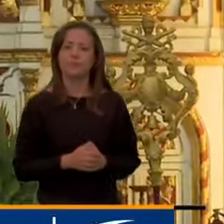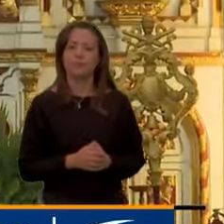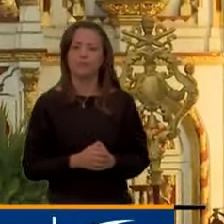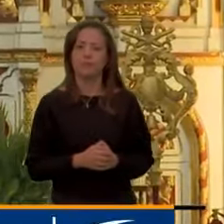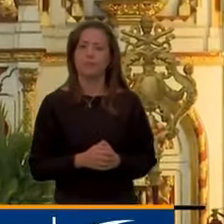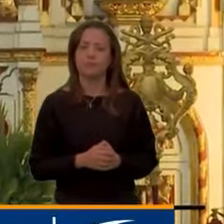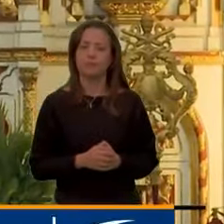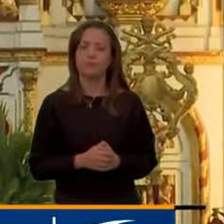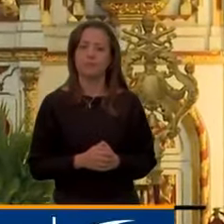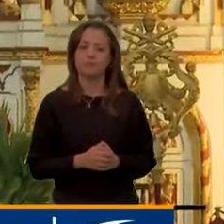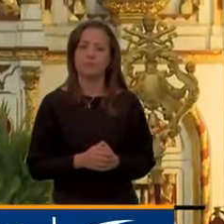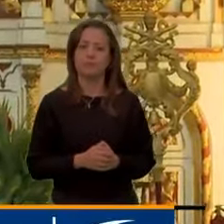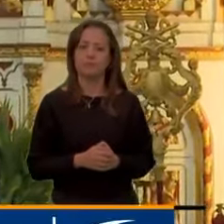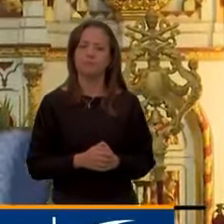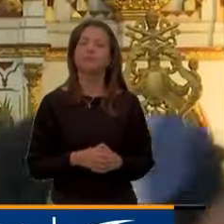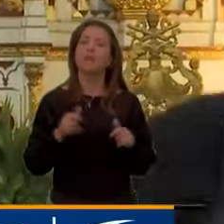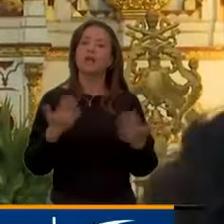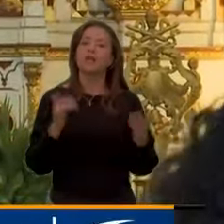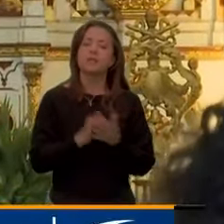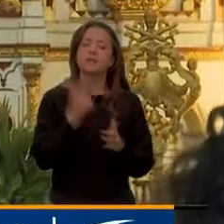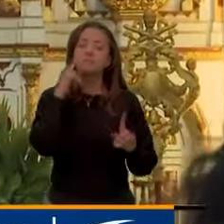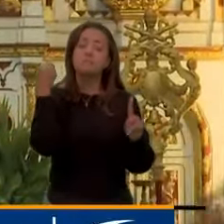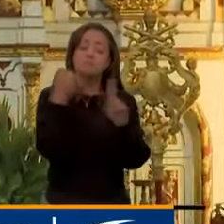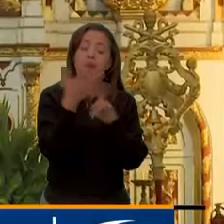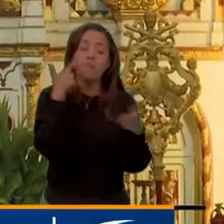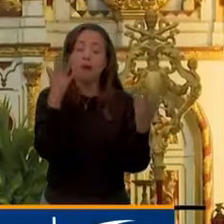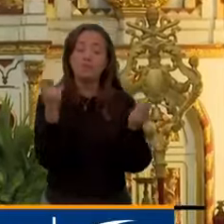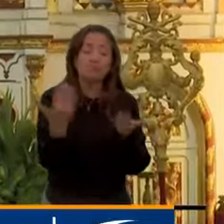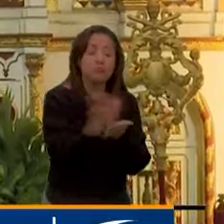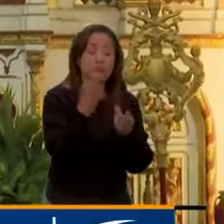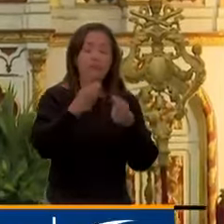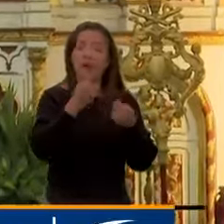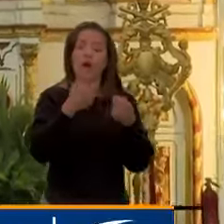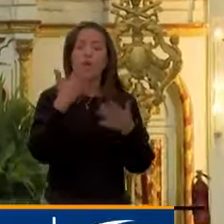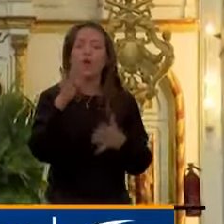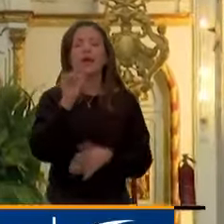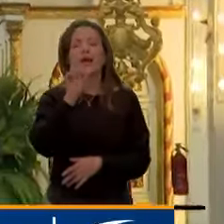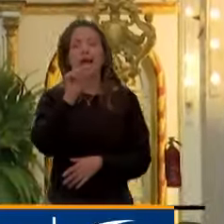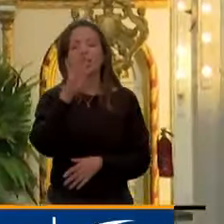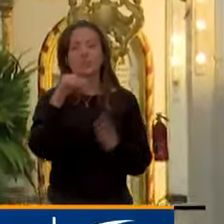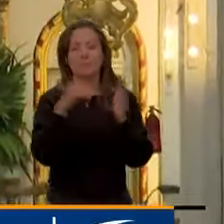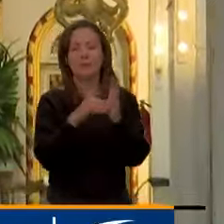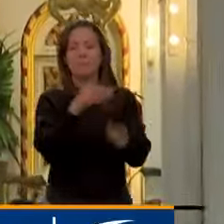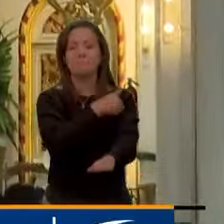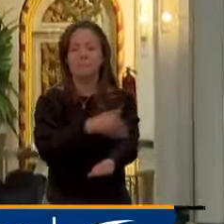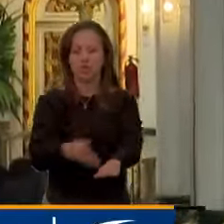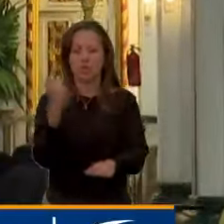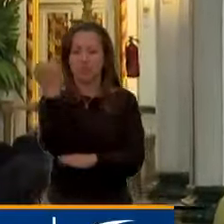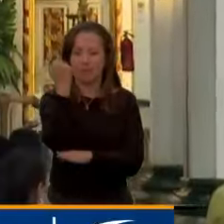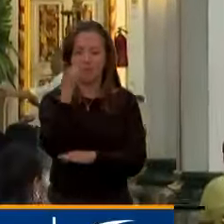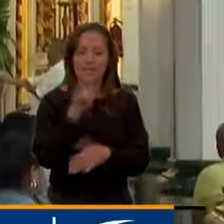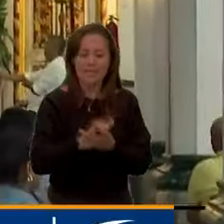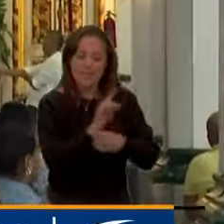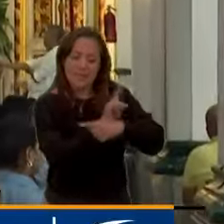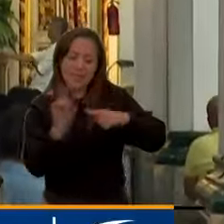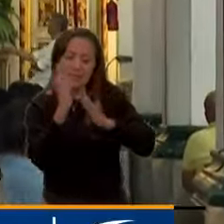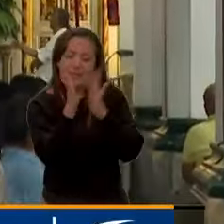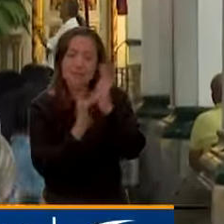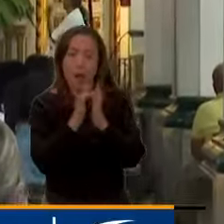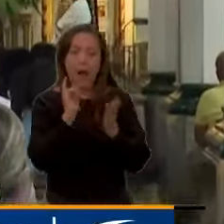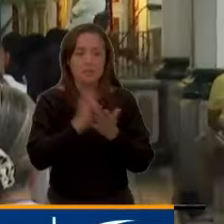Se espera un impacto económico de aproximadamente 14.000 millones de pesos durante toda la Semana Santa. Por eso las autoridades